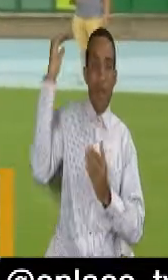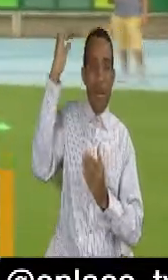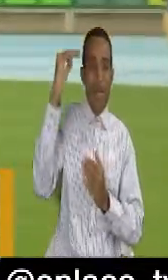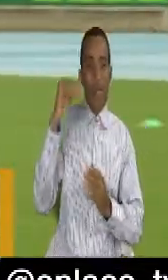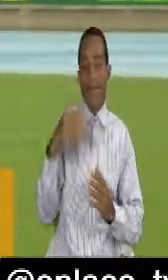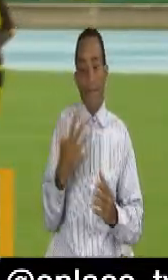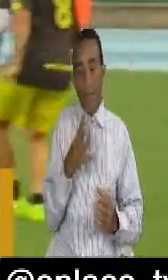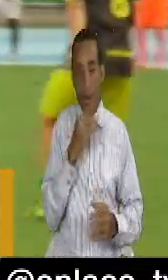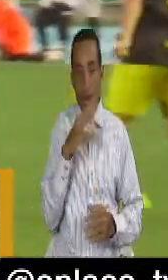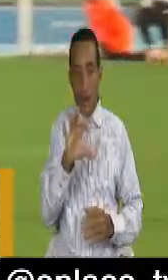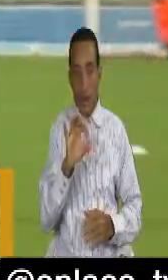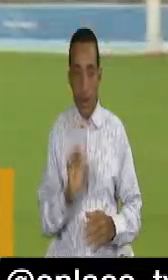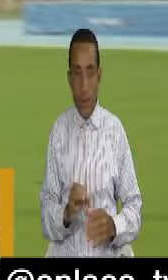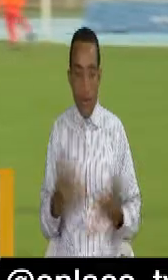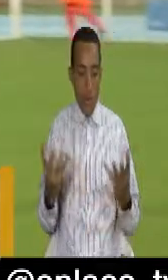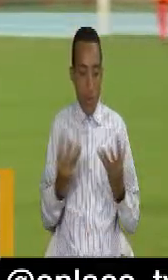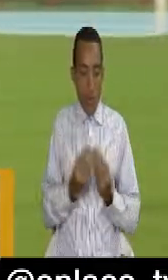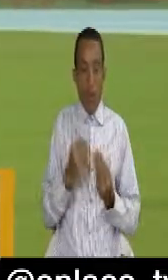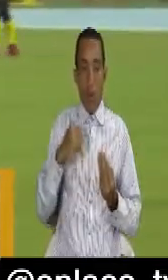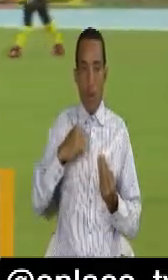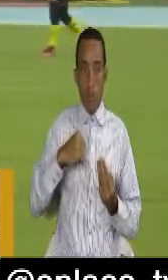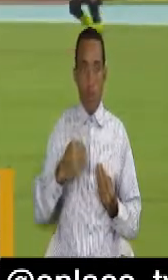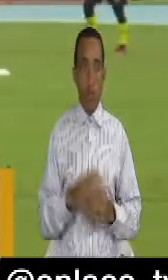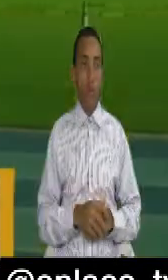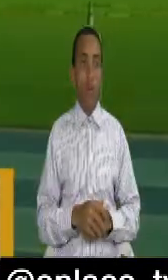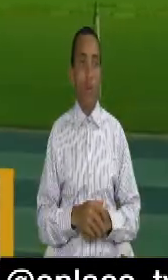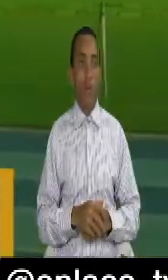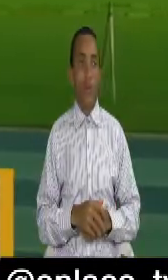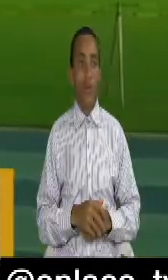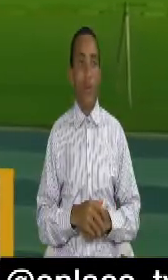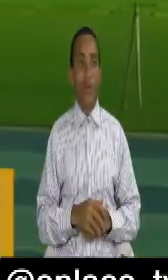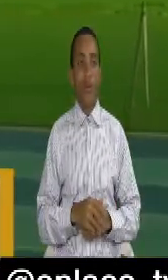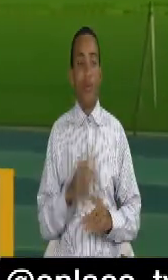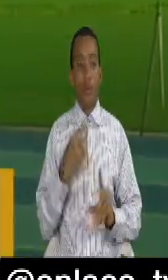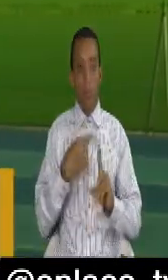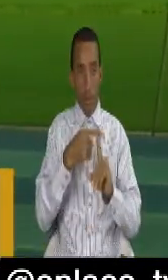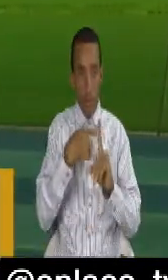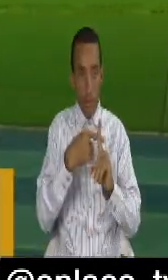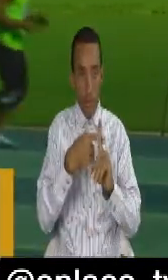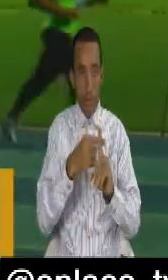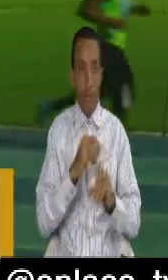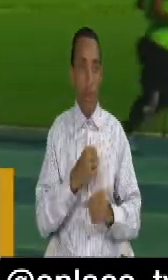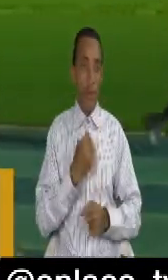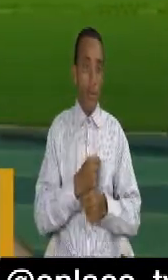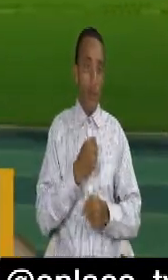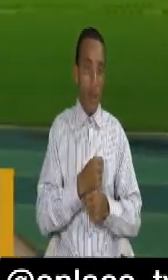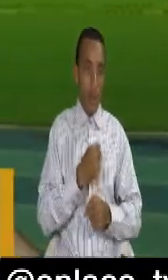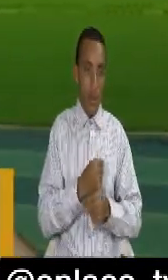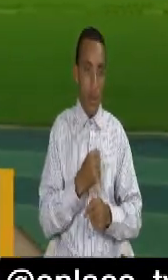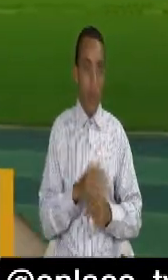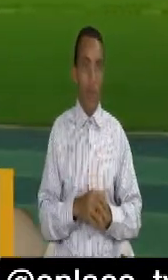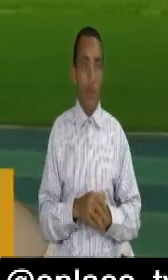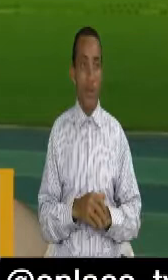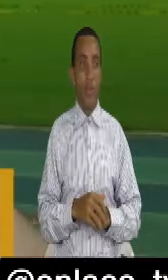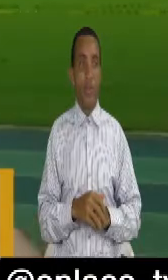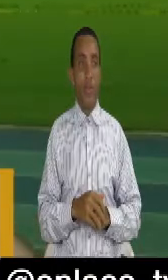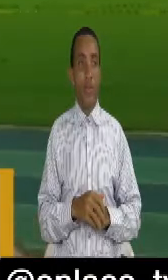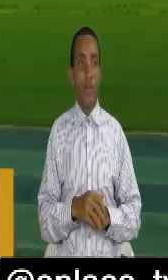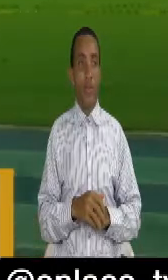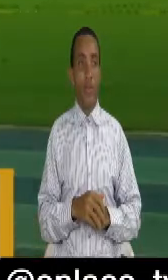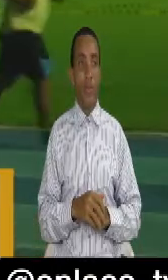se la juega toda con el equipo que tiene. Bueno, optimista entre los trabajos que hemos podido hacer.